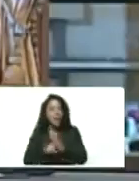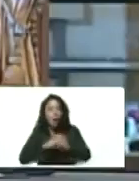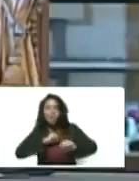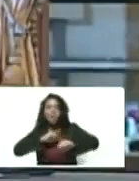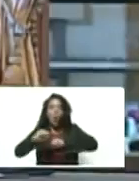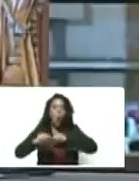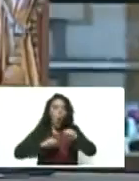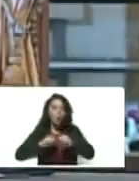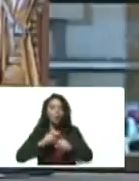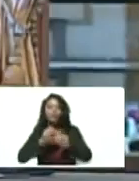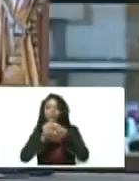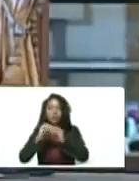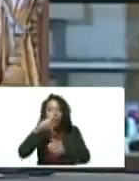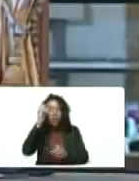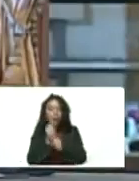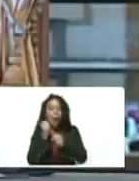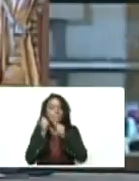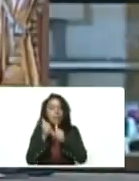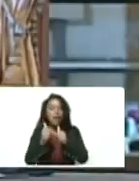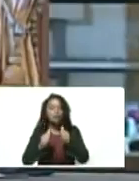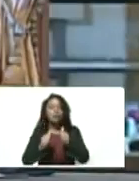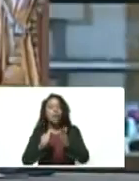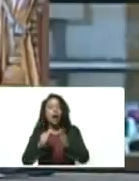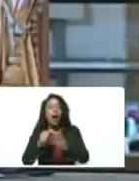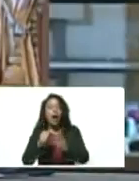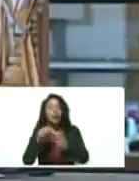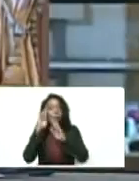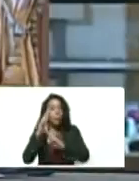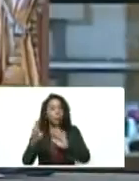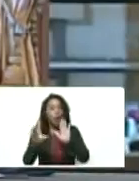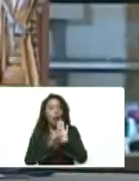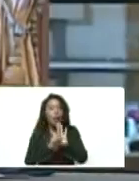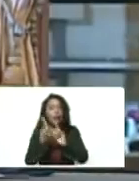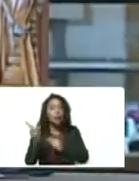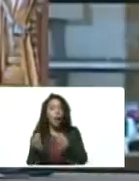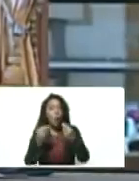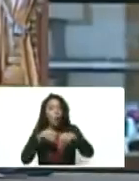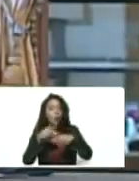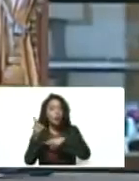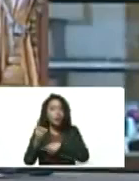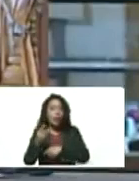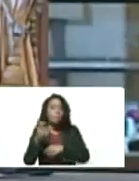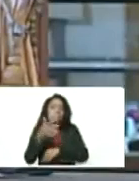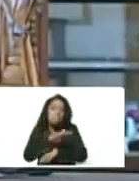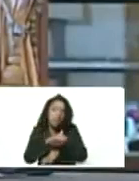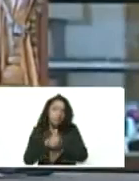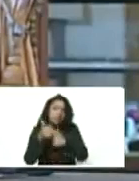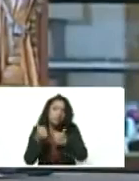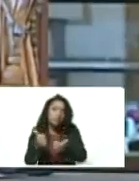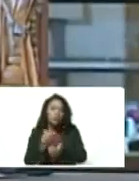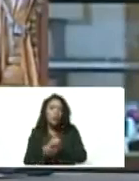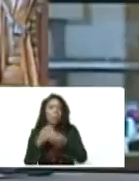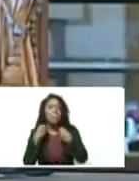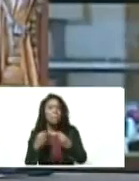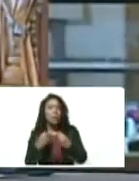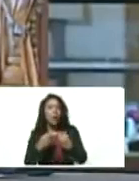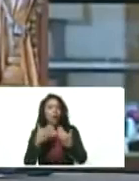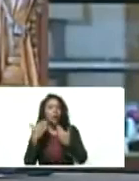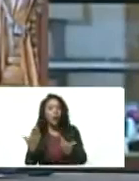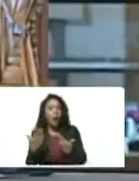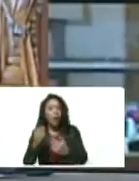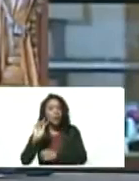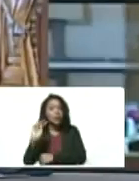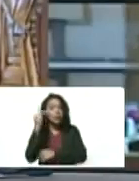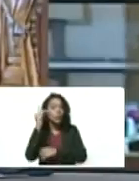aplicación y seguimos de acuerdo con esos avances si bien le parece para que en la